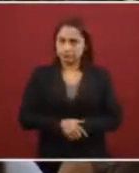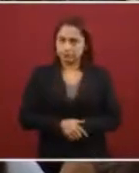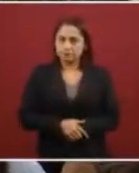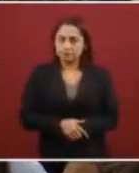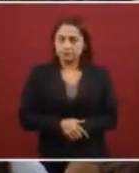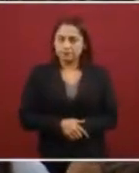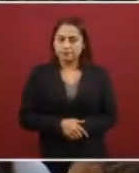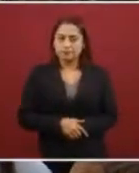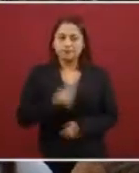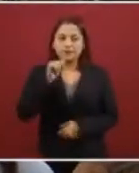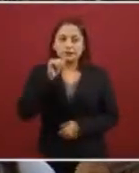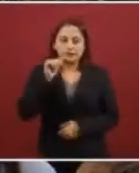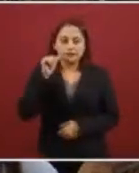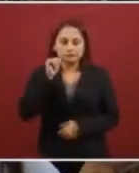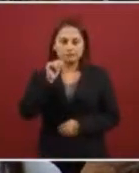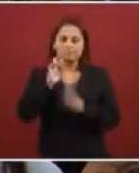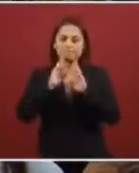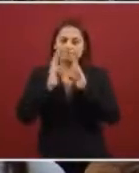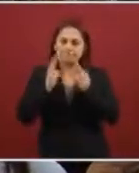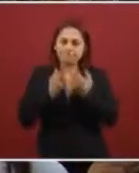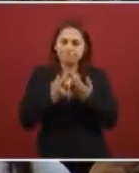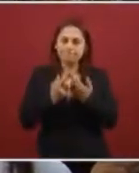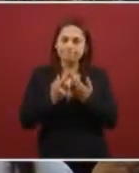Que no nos estemos